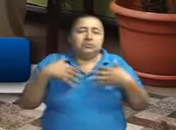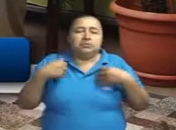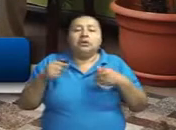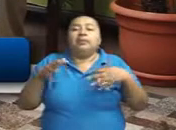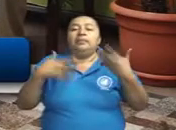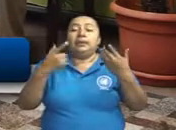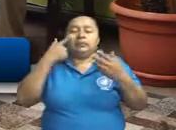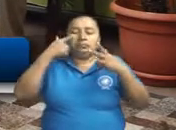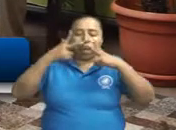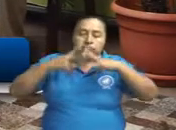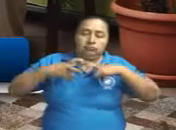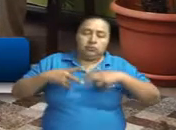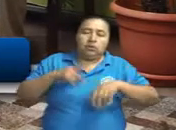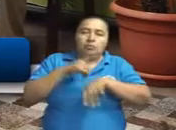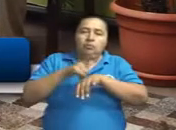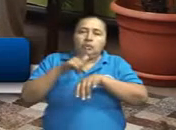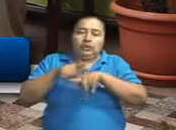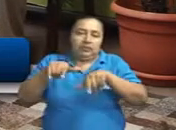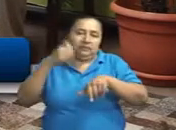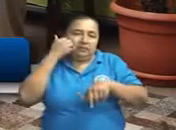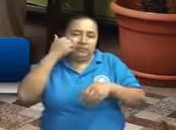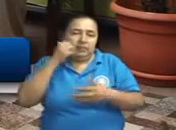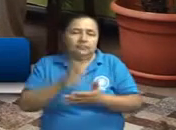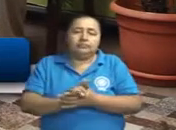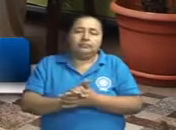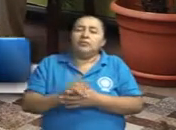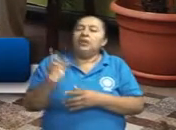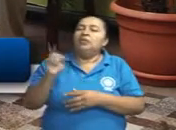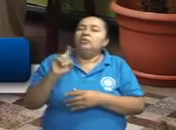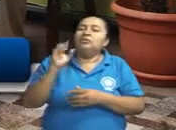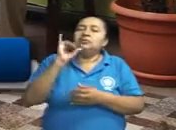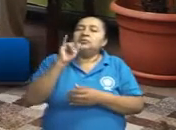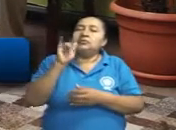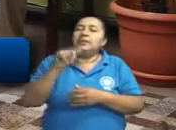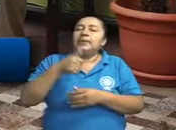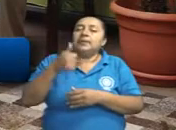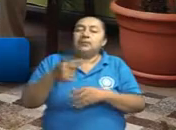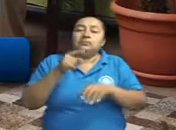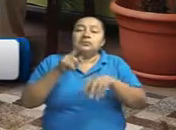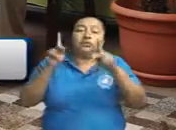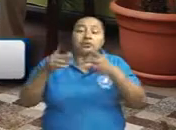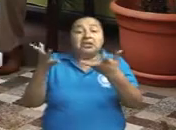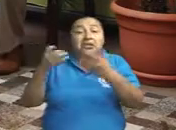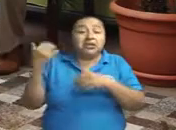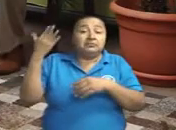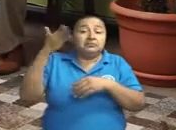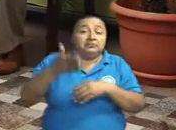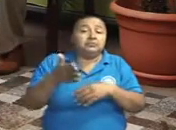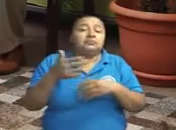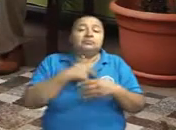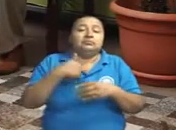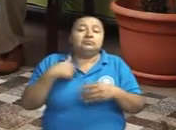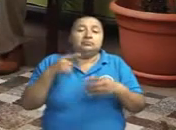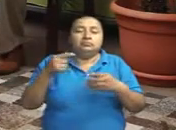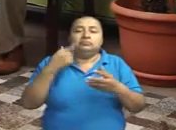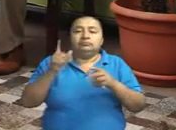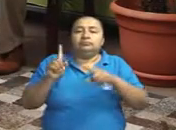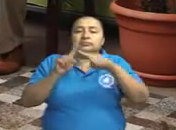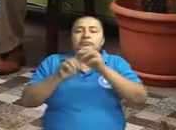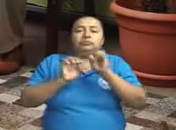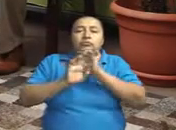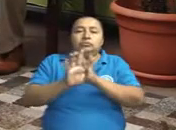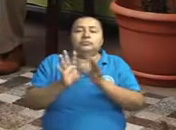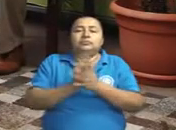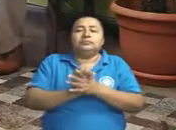la detección y búsqueda de esta enfermedad. ¿A dónde es la cita mañana, doctor, para esas personas que se quieran sumar a esta